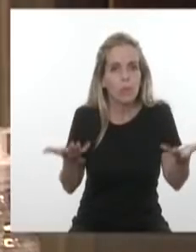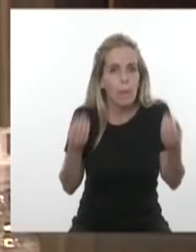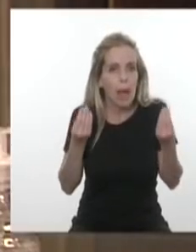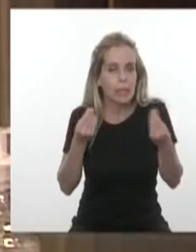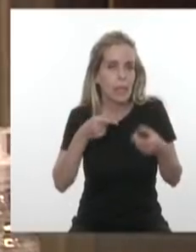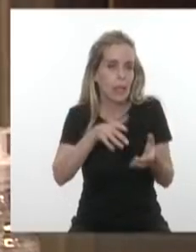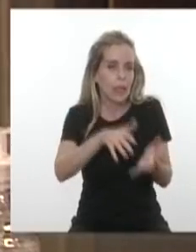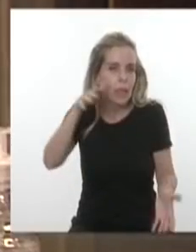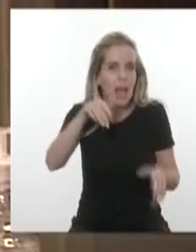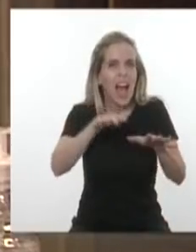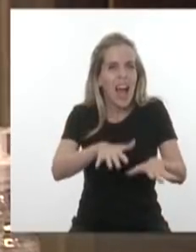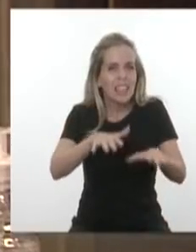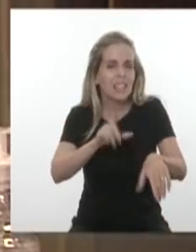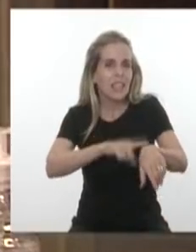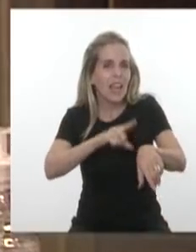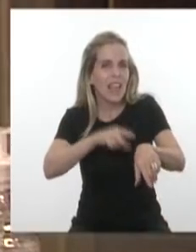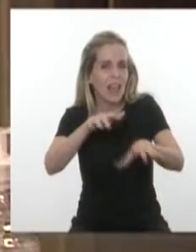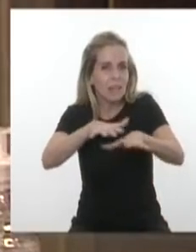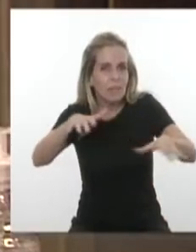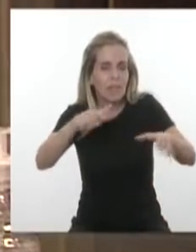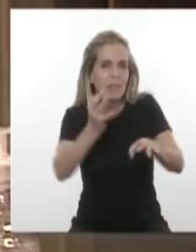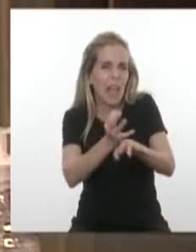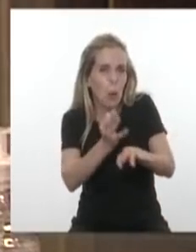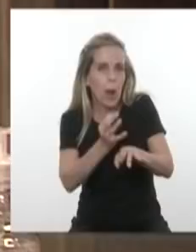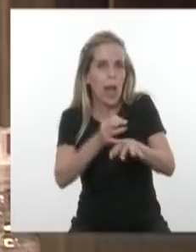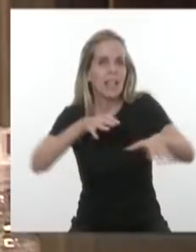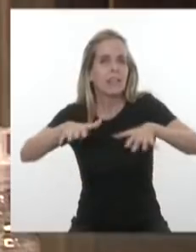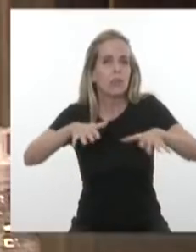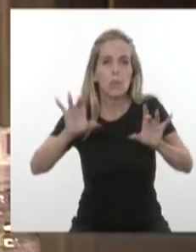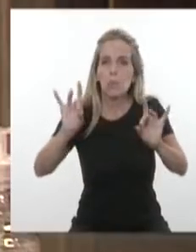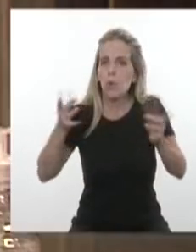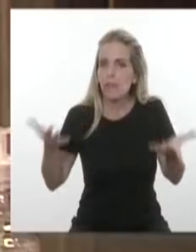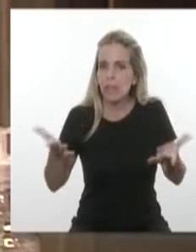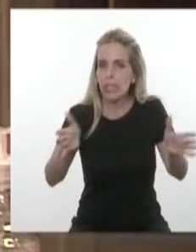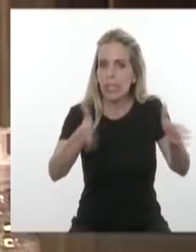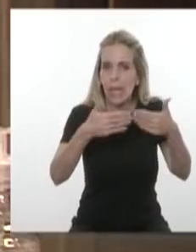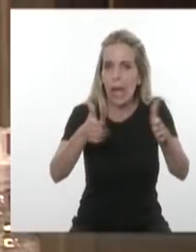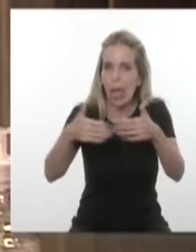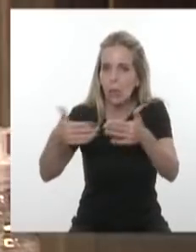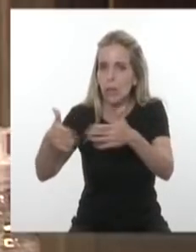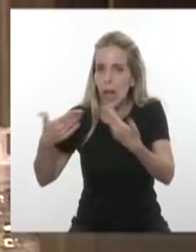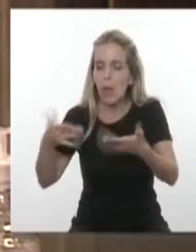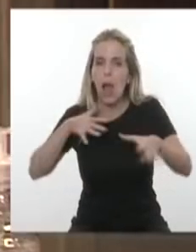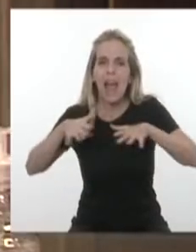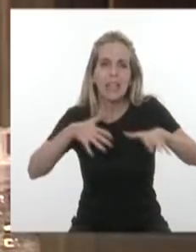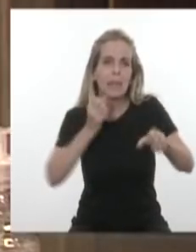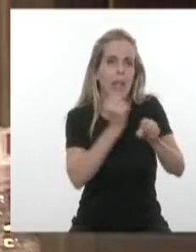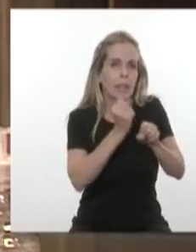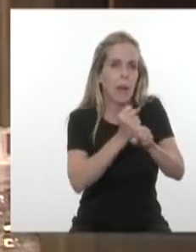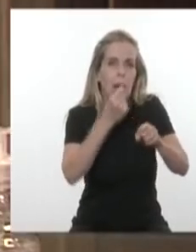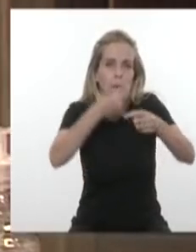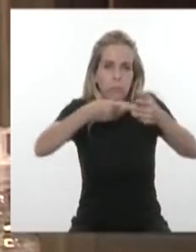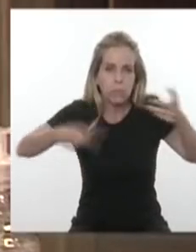en este contexto tan difícil todas nuestras actividades se han visto afectadas